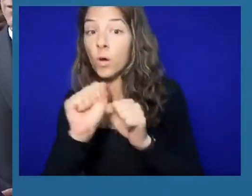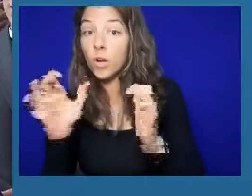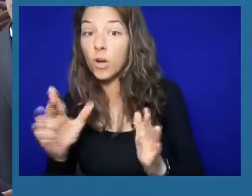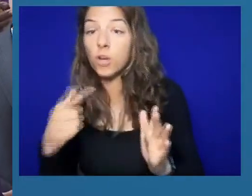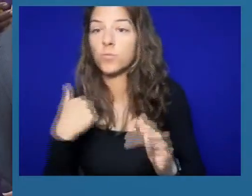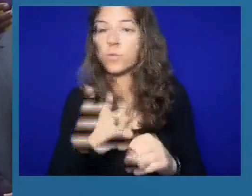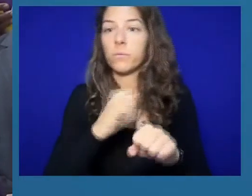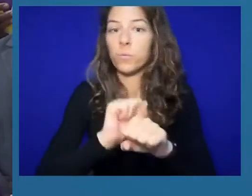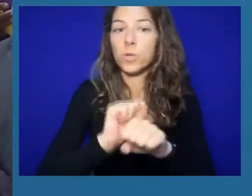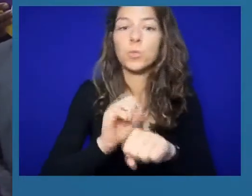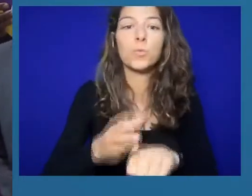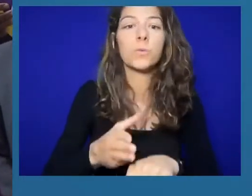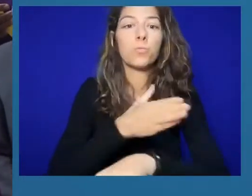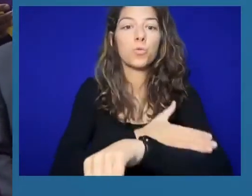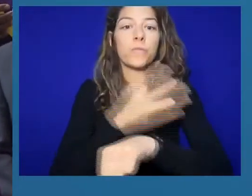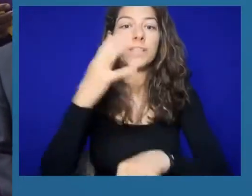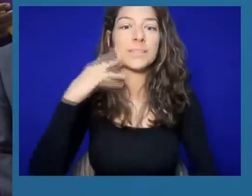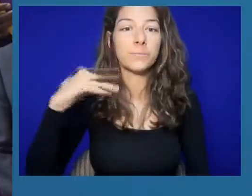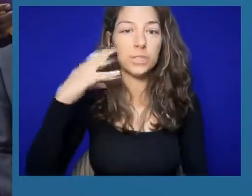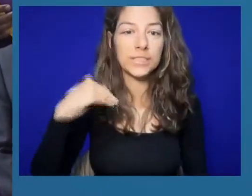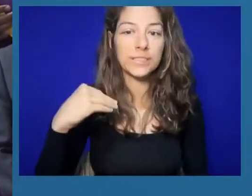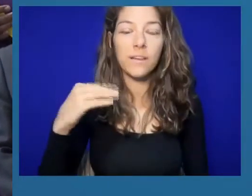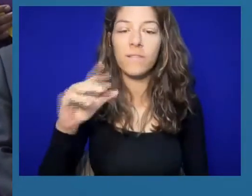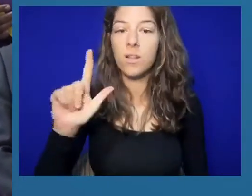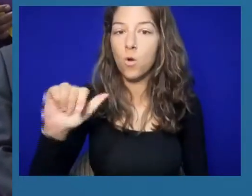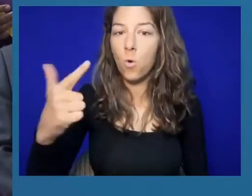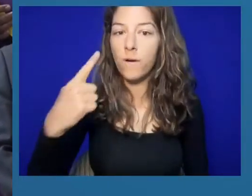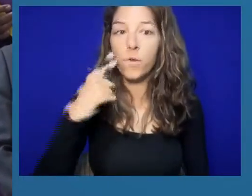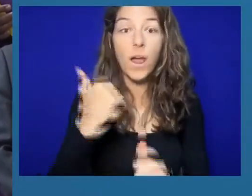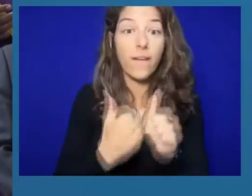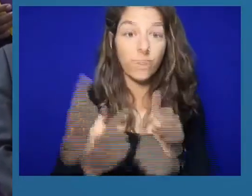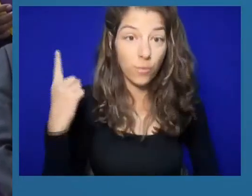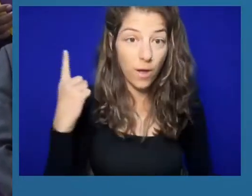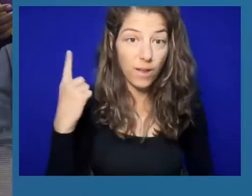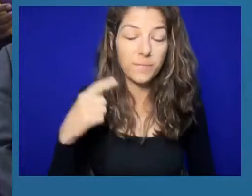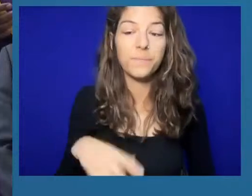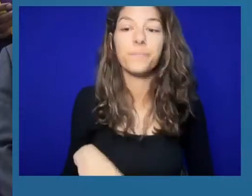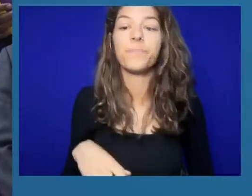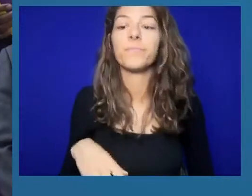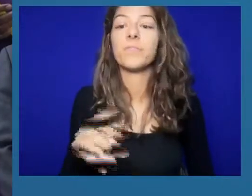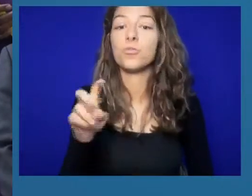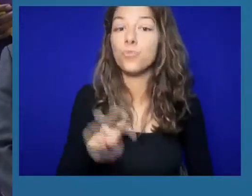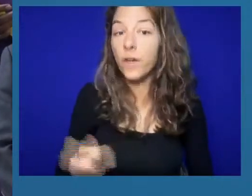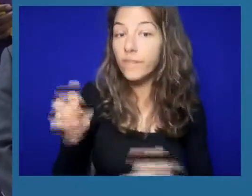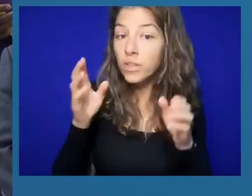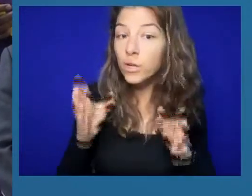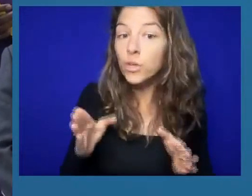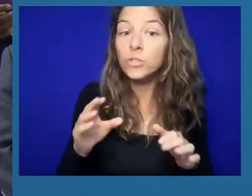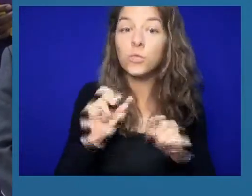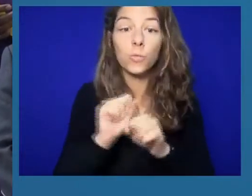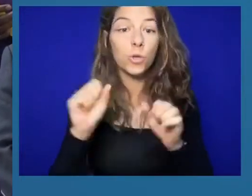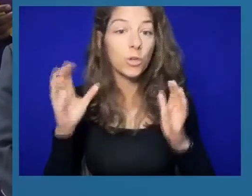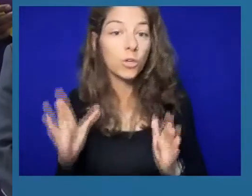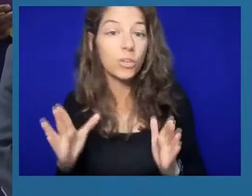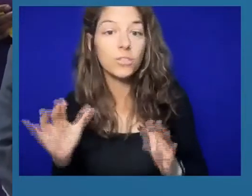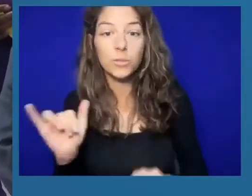to improve the experience of LaGuardia for everyone, the travelers, the workers as